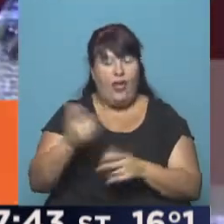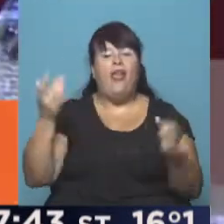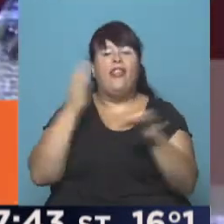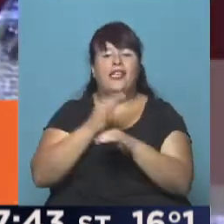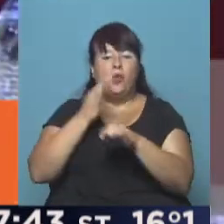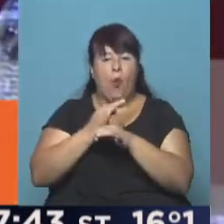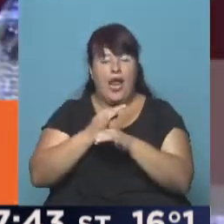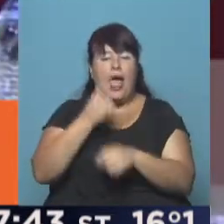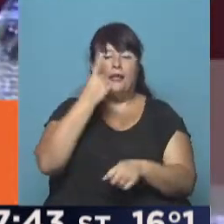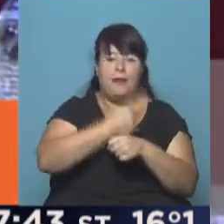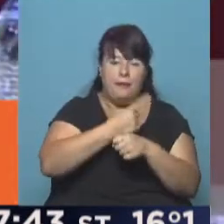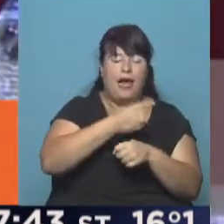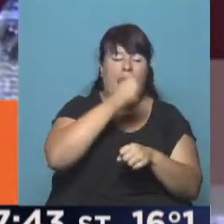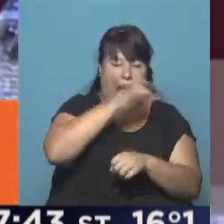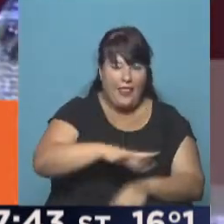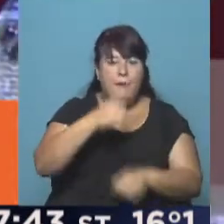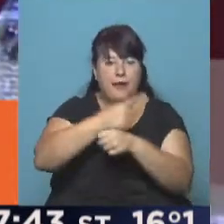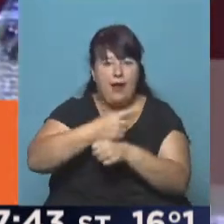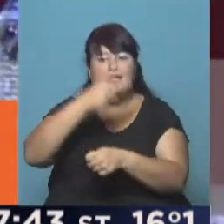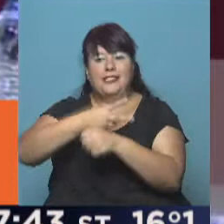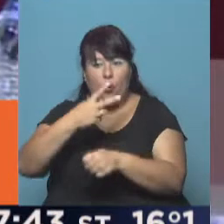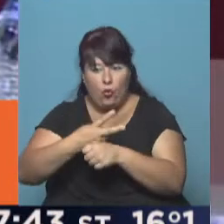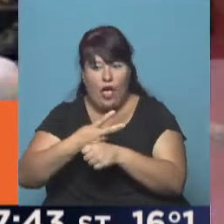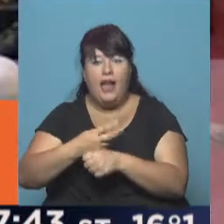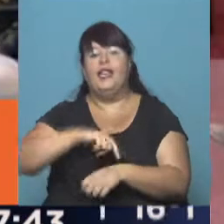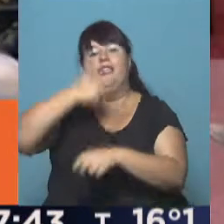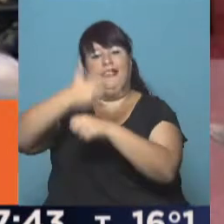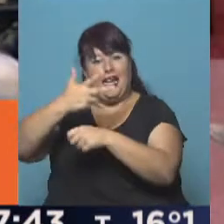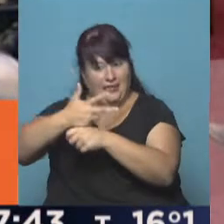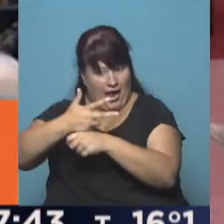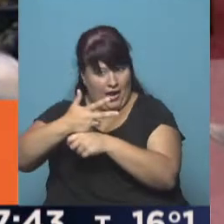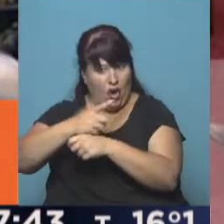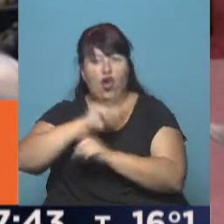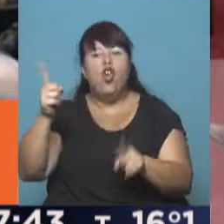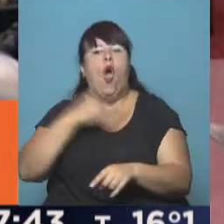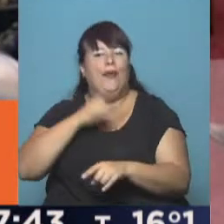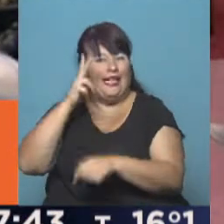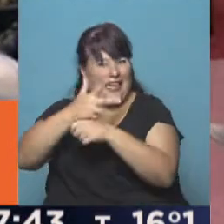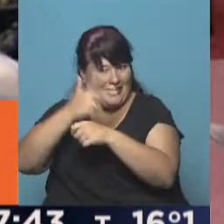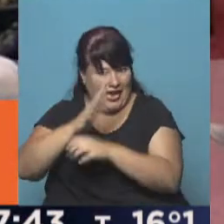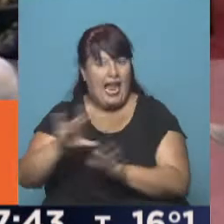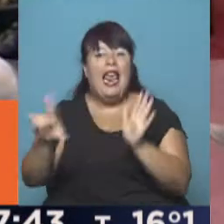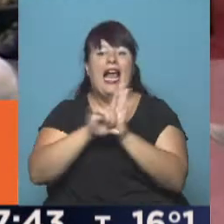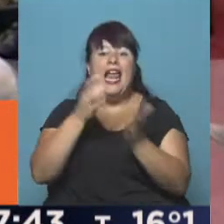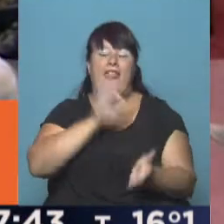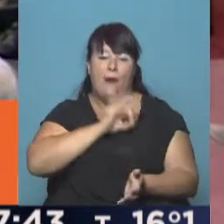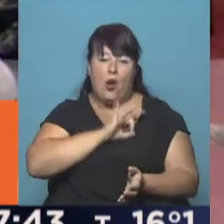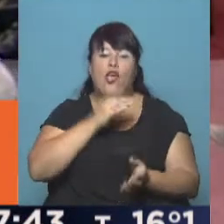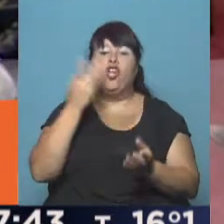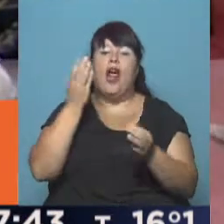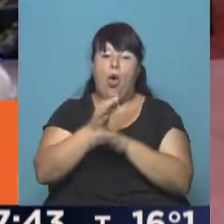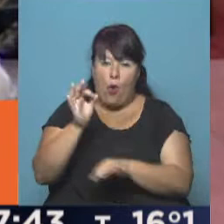escuelas de nivel inicial, primario, secundario y superior no universitario. La ley de evaluación